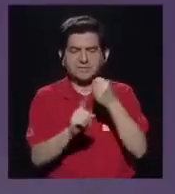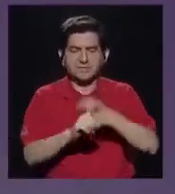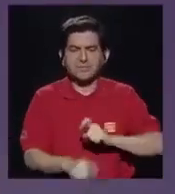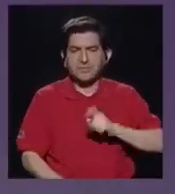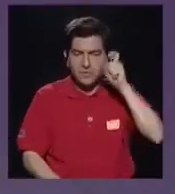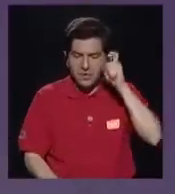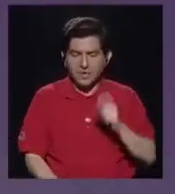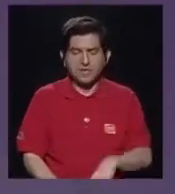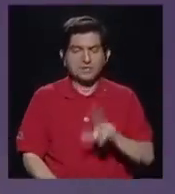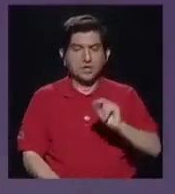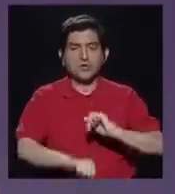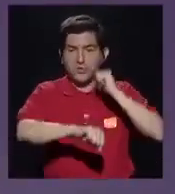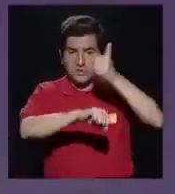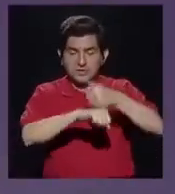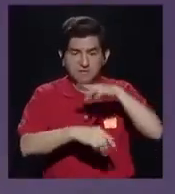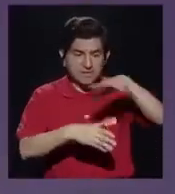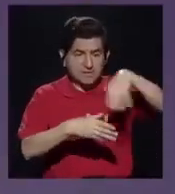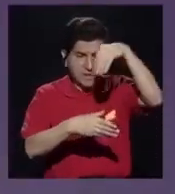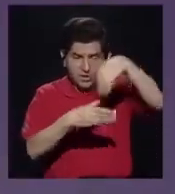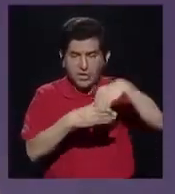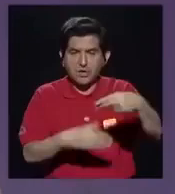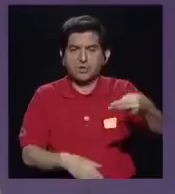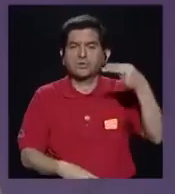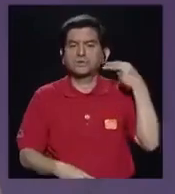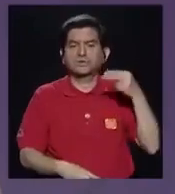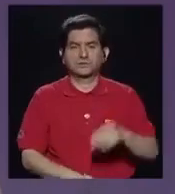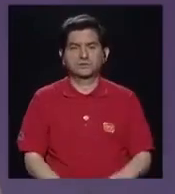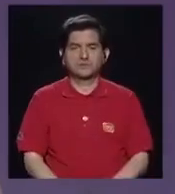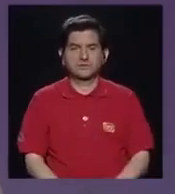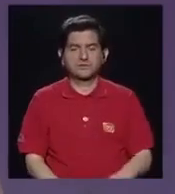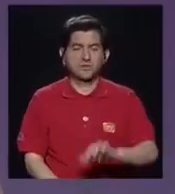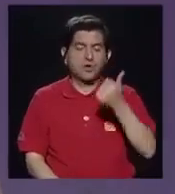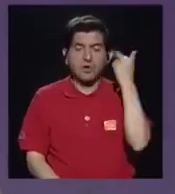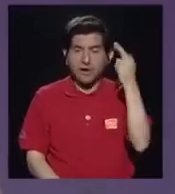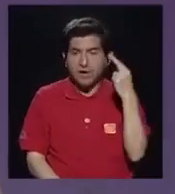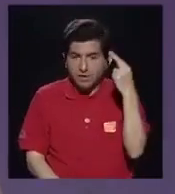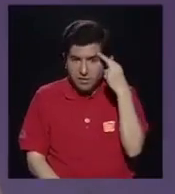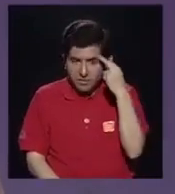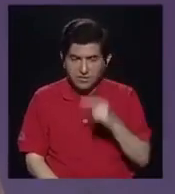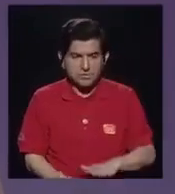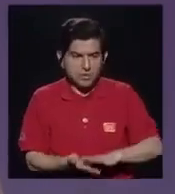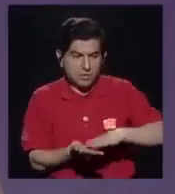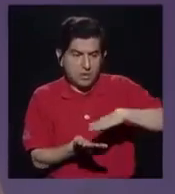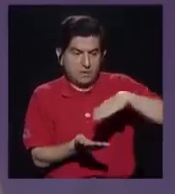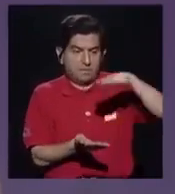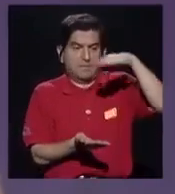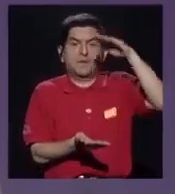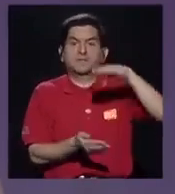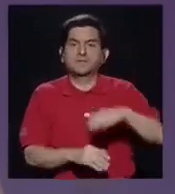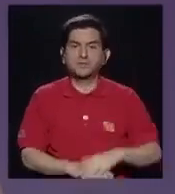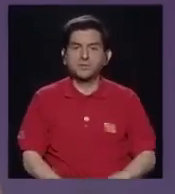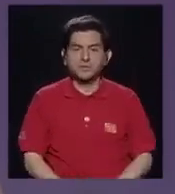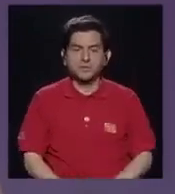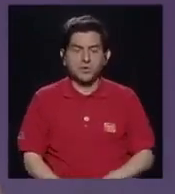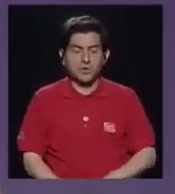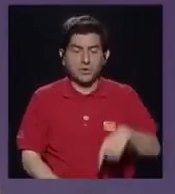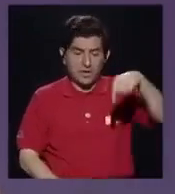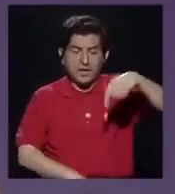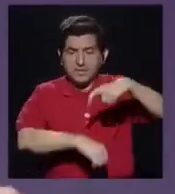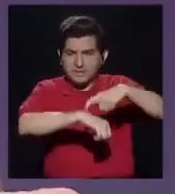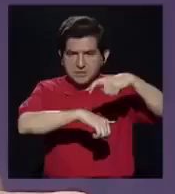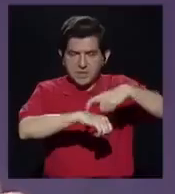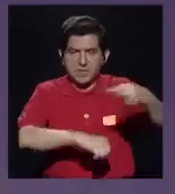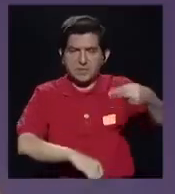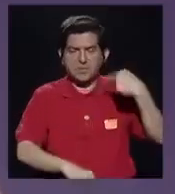género que no está colocada en ese contexto histórico entonces de la otra razón hay un incremento porque este momento histórico